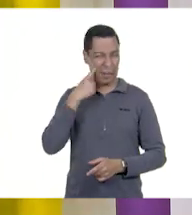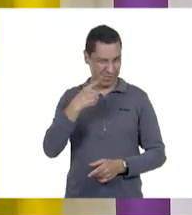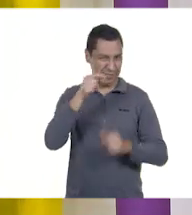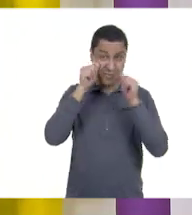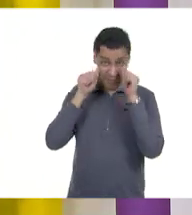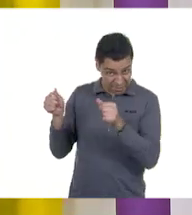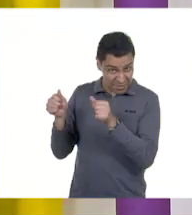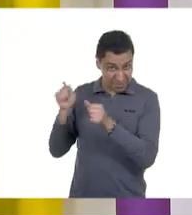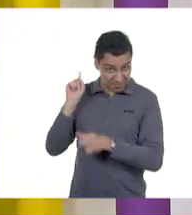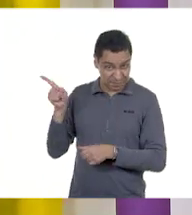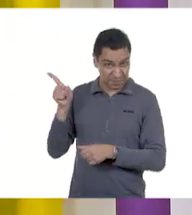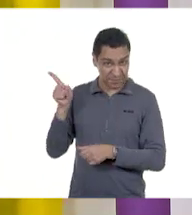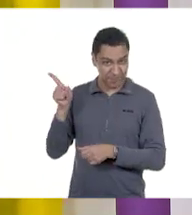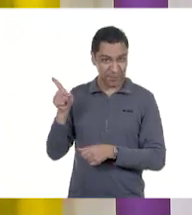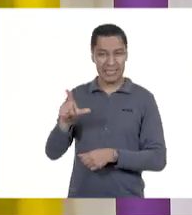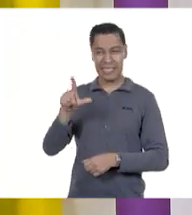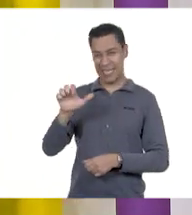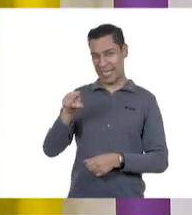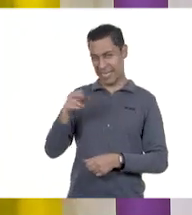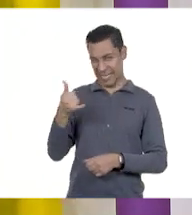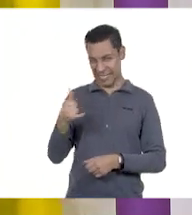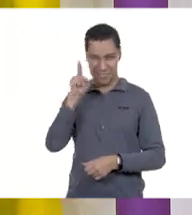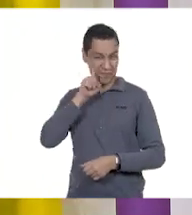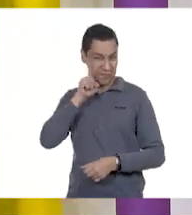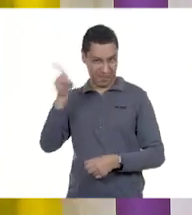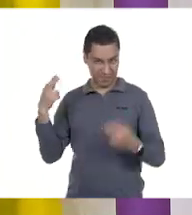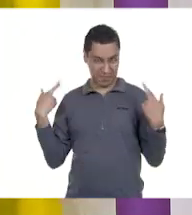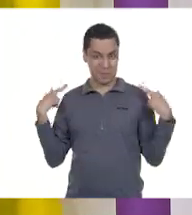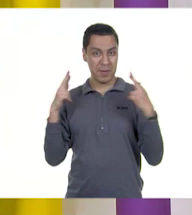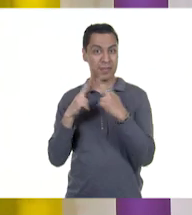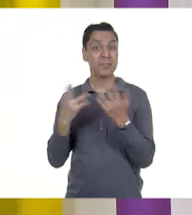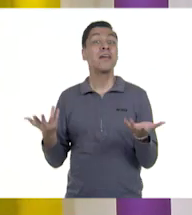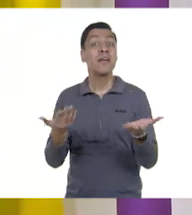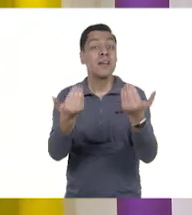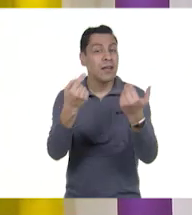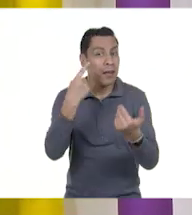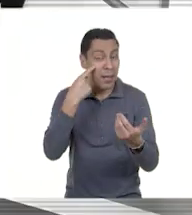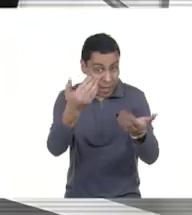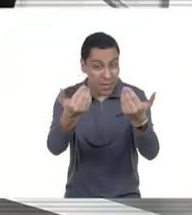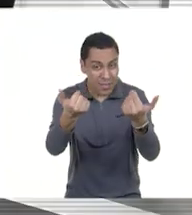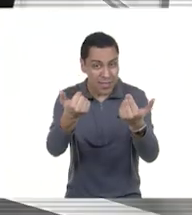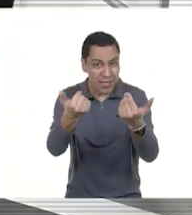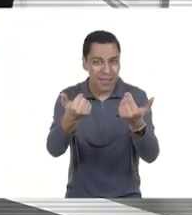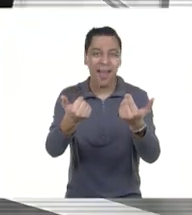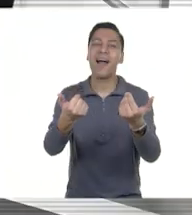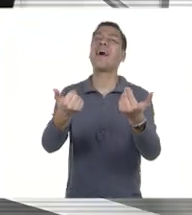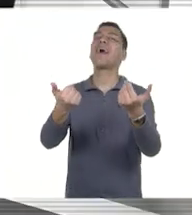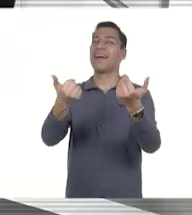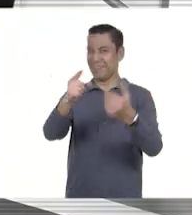prestaron atención... Leni, a ver qué por allá están diciendo las niñas y los niños. Sí, efectivamente,